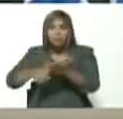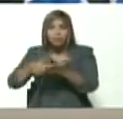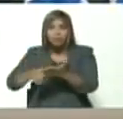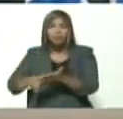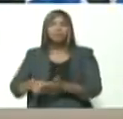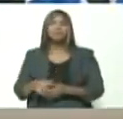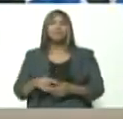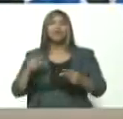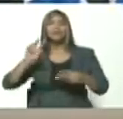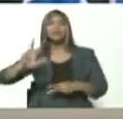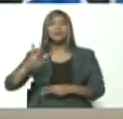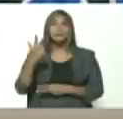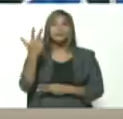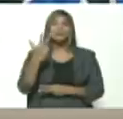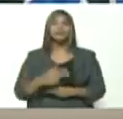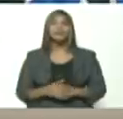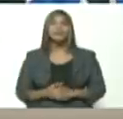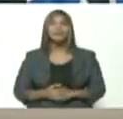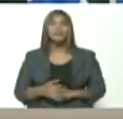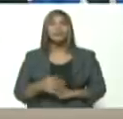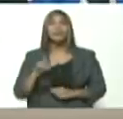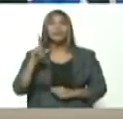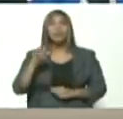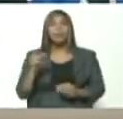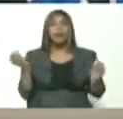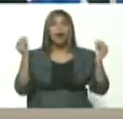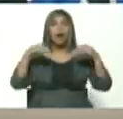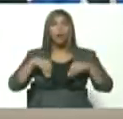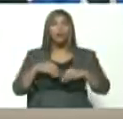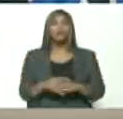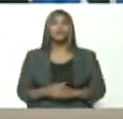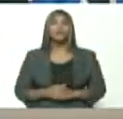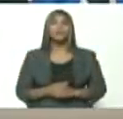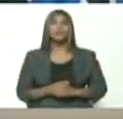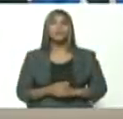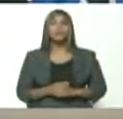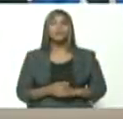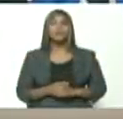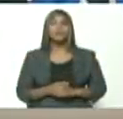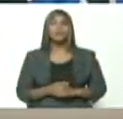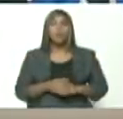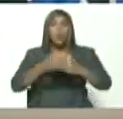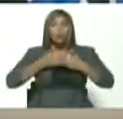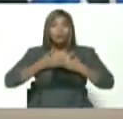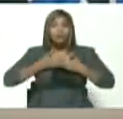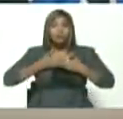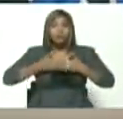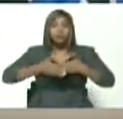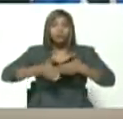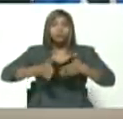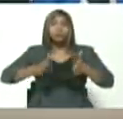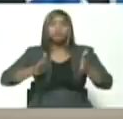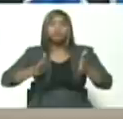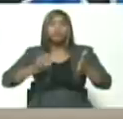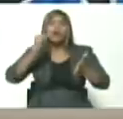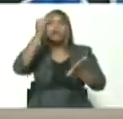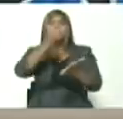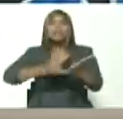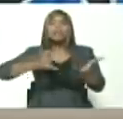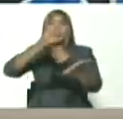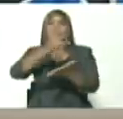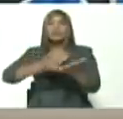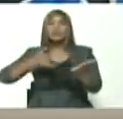Tercero, hemos también acordado abrir una jornada especial de inscripción